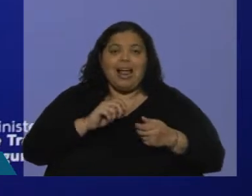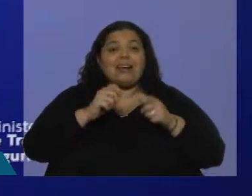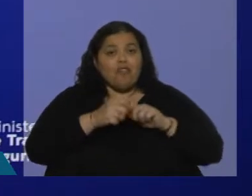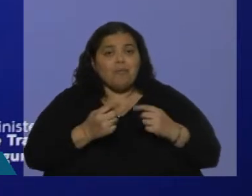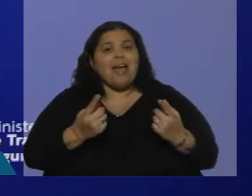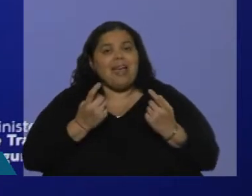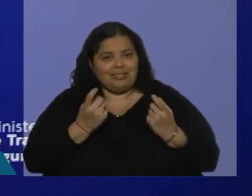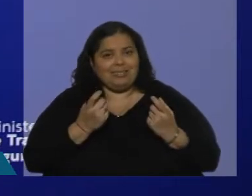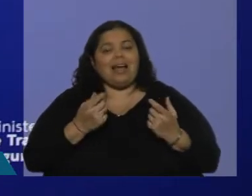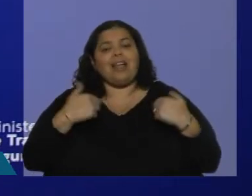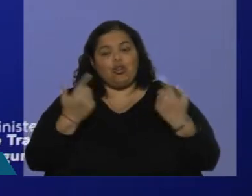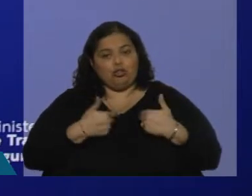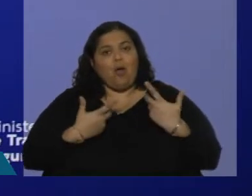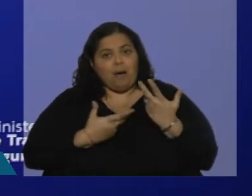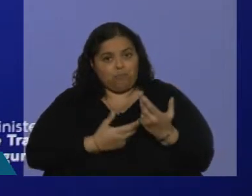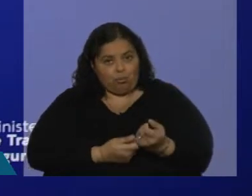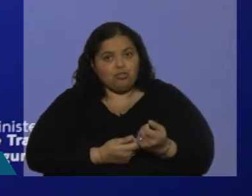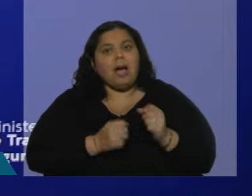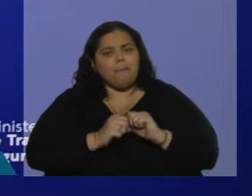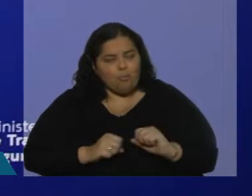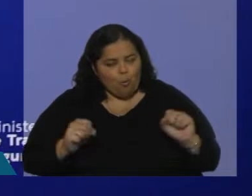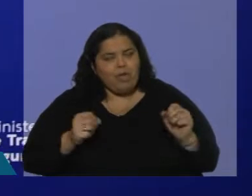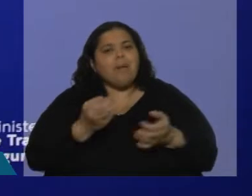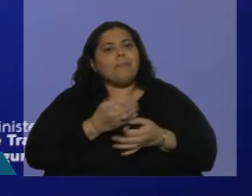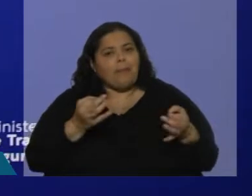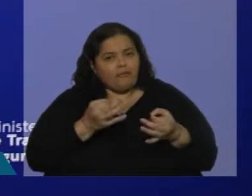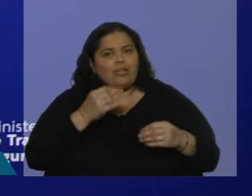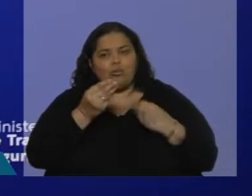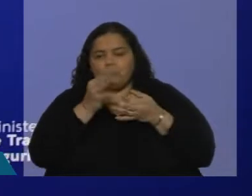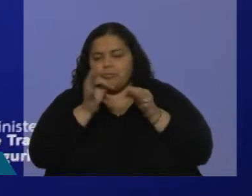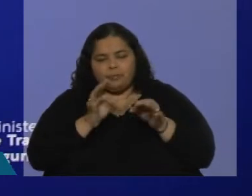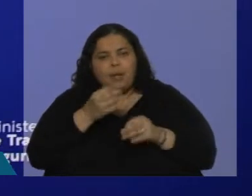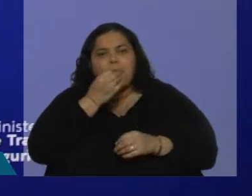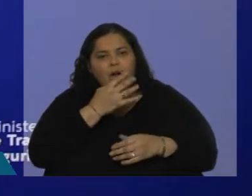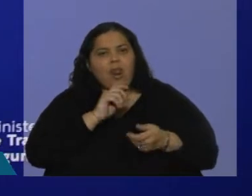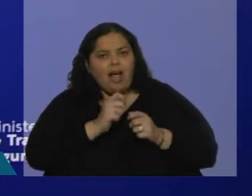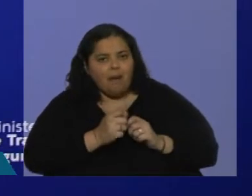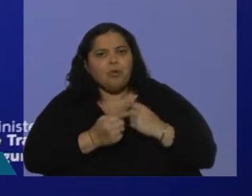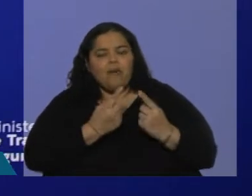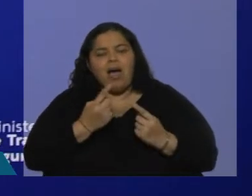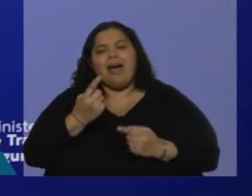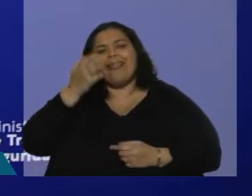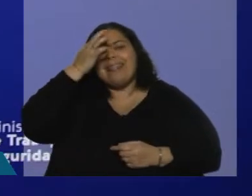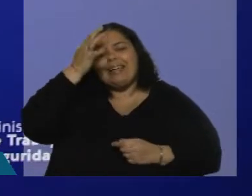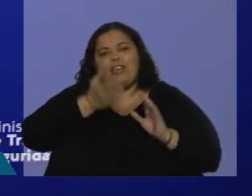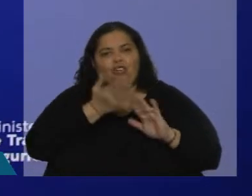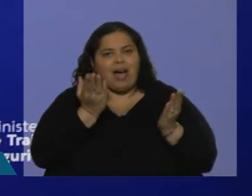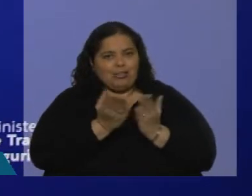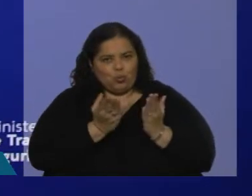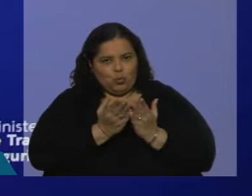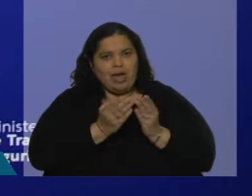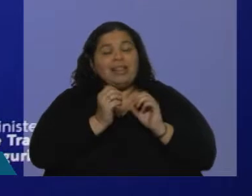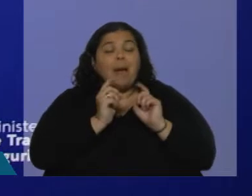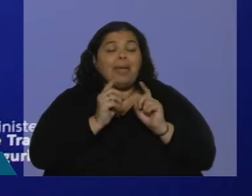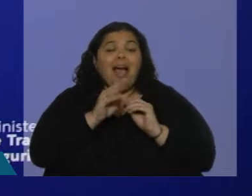apoyando puede ser perfectible lo van a estudiar los técnicos y además le agregaron algunas críticas desde el